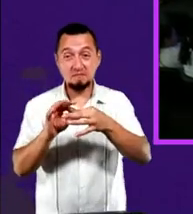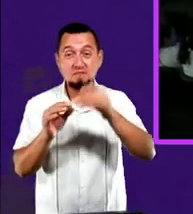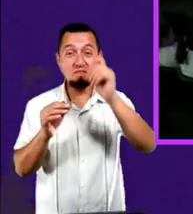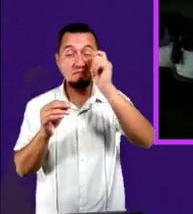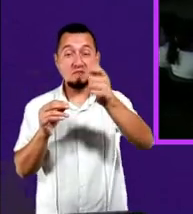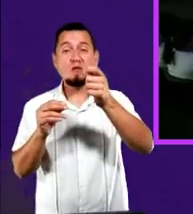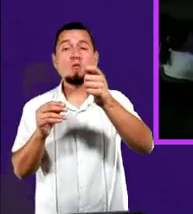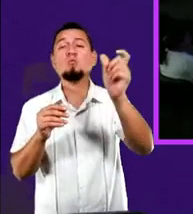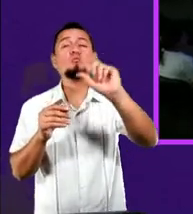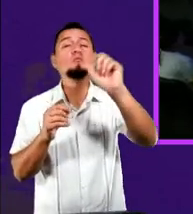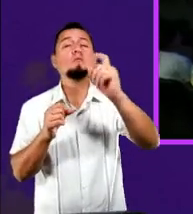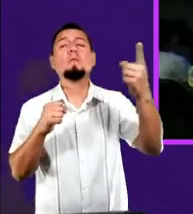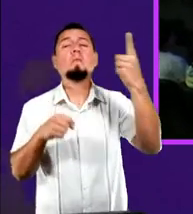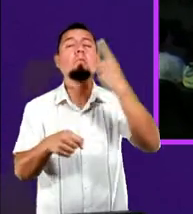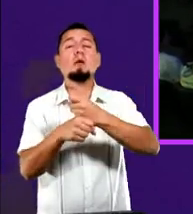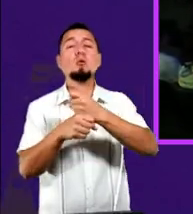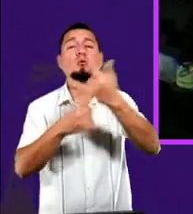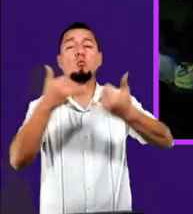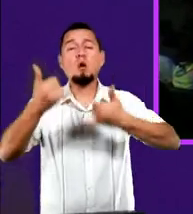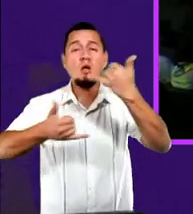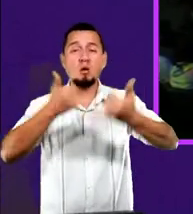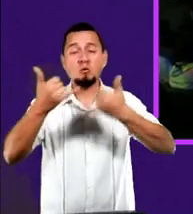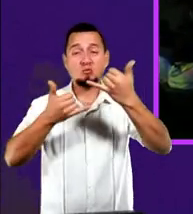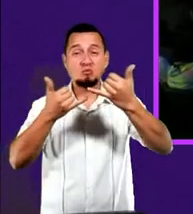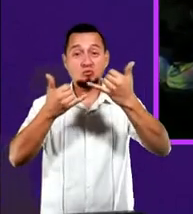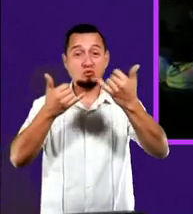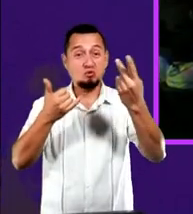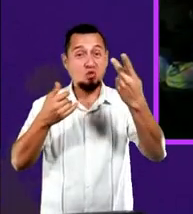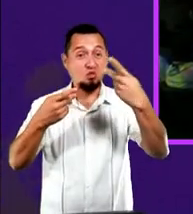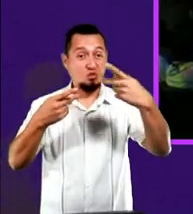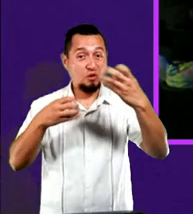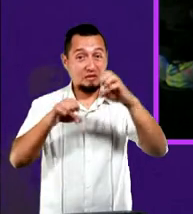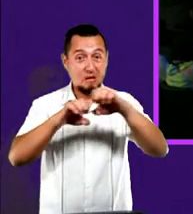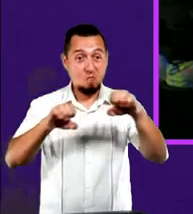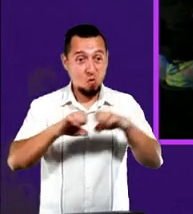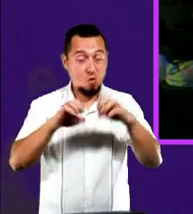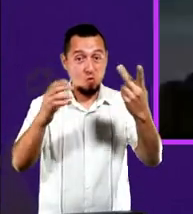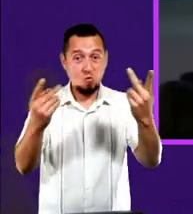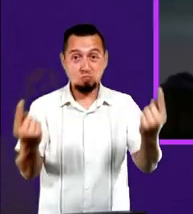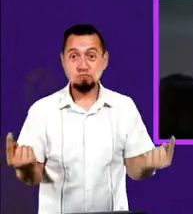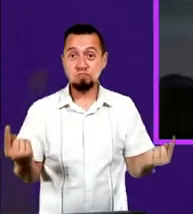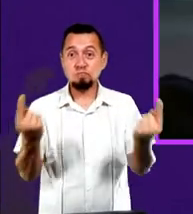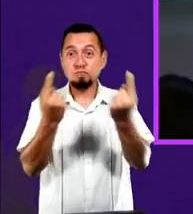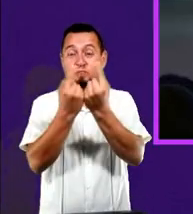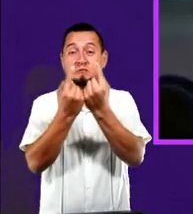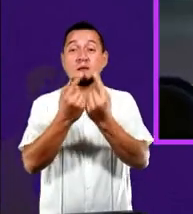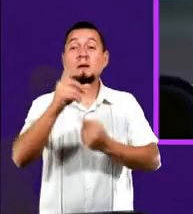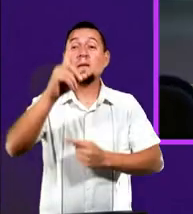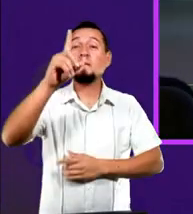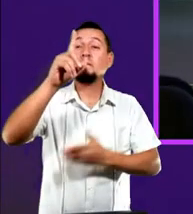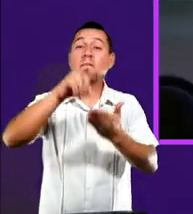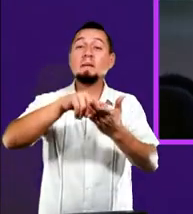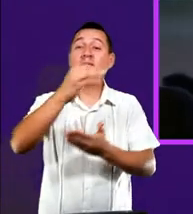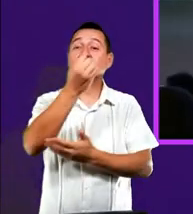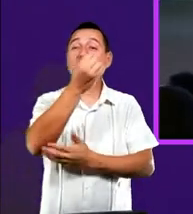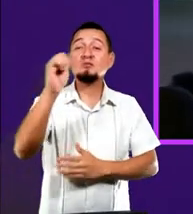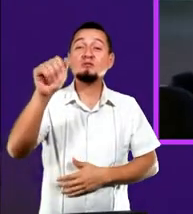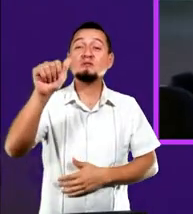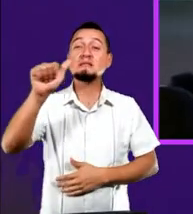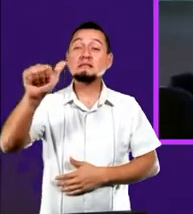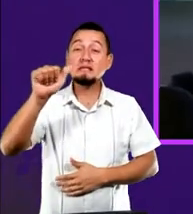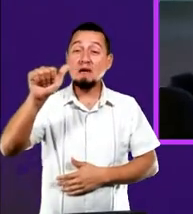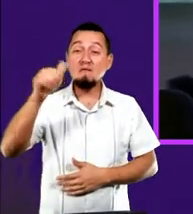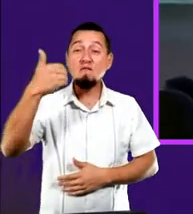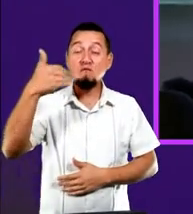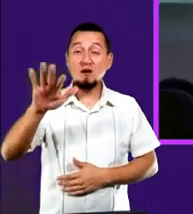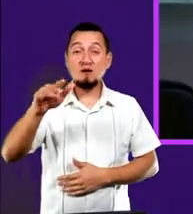esos dos equipos? Ocurrió en 1916 y ahí está el marcador,